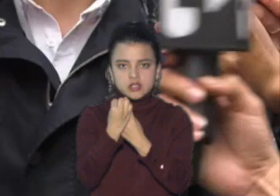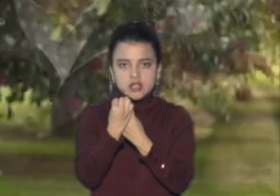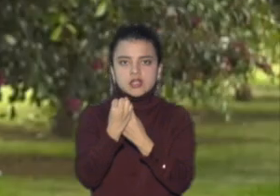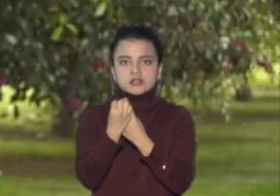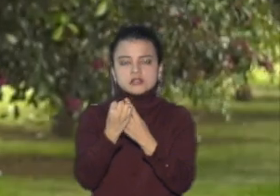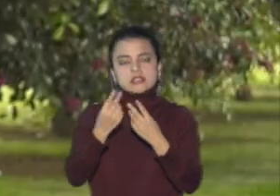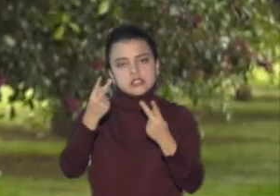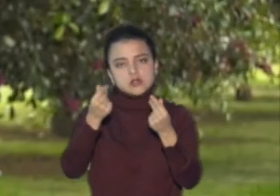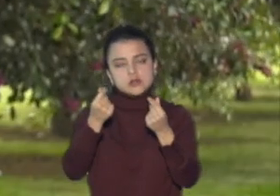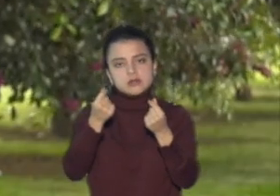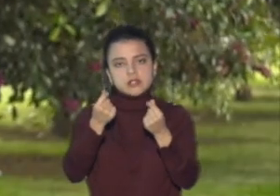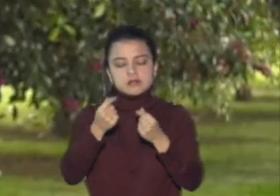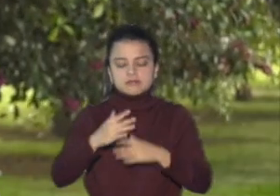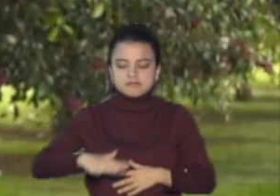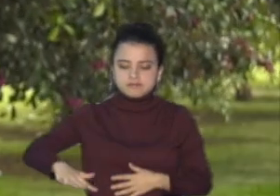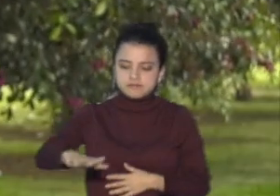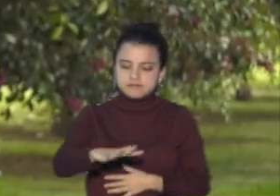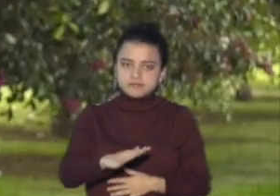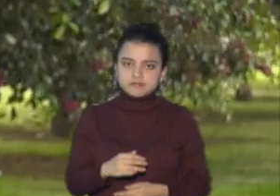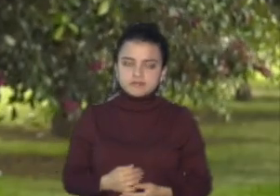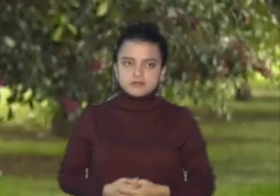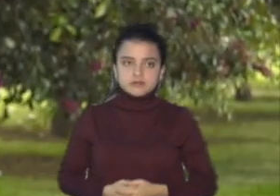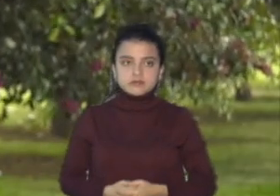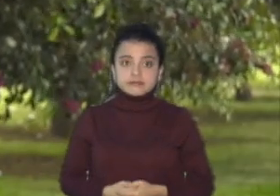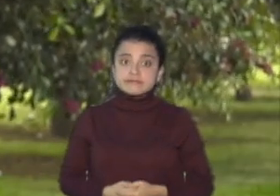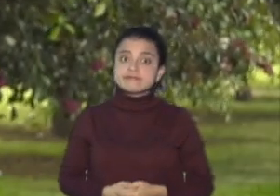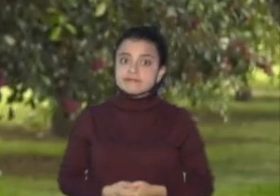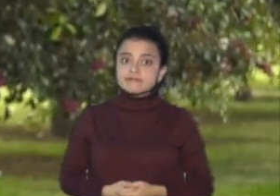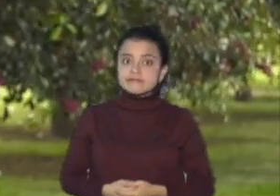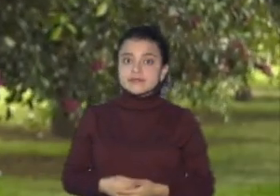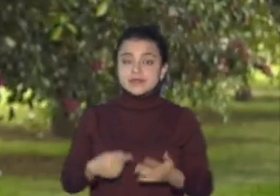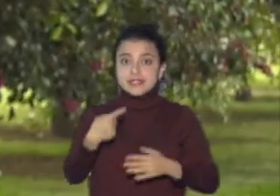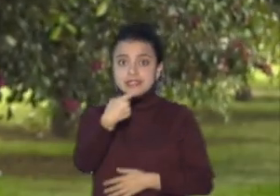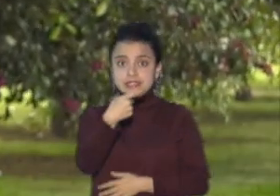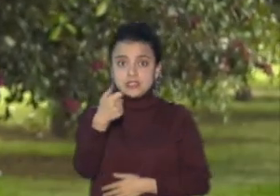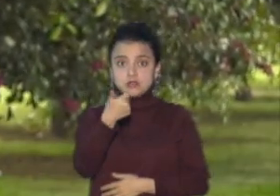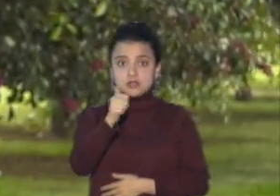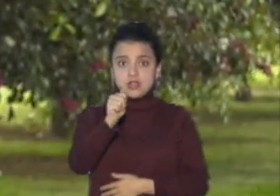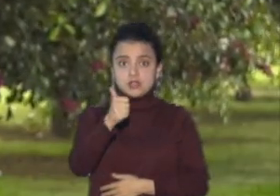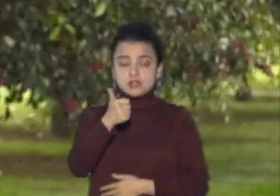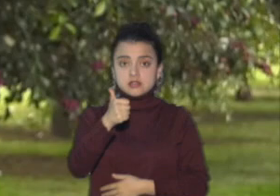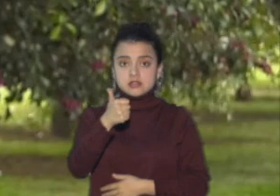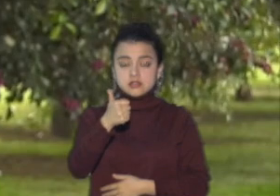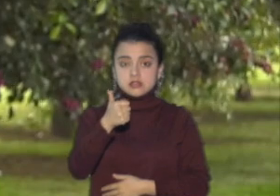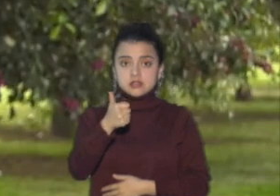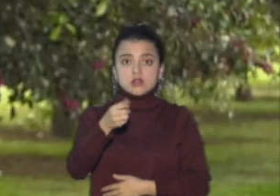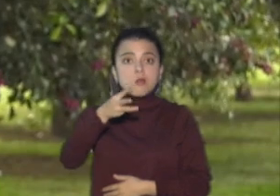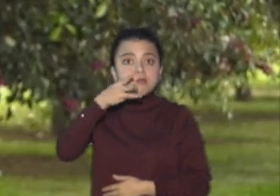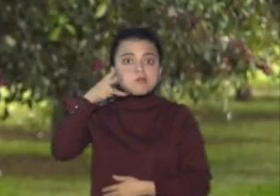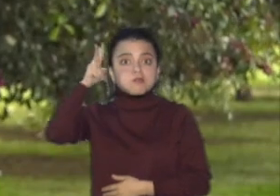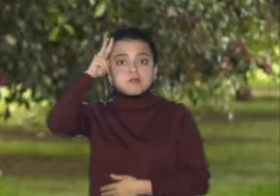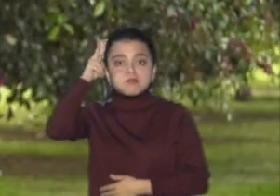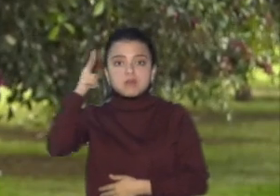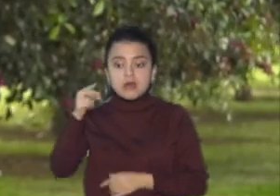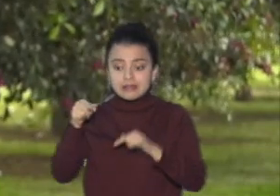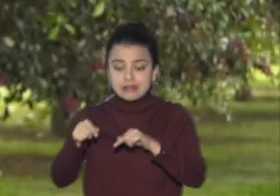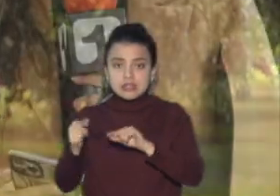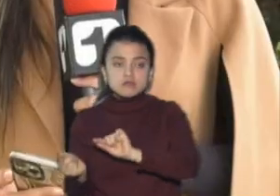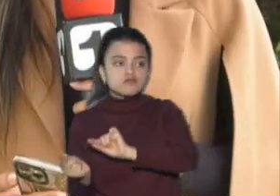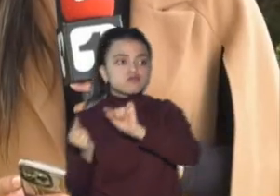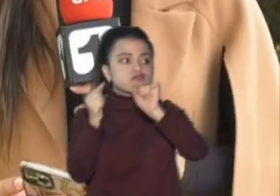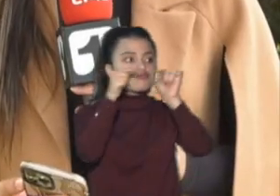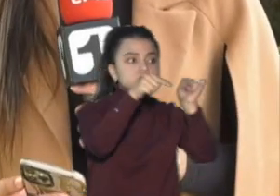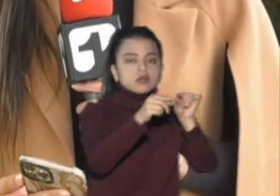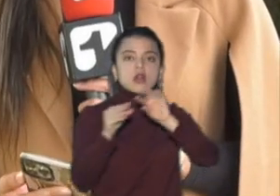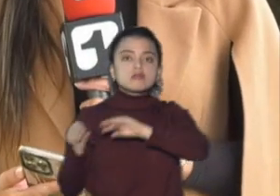población. Y es que en los últimos 10 días, 110 indígenas, asegura la Secretaría, han sido trasladadas al alojamiento temporal